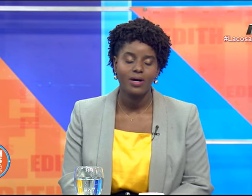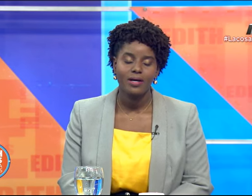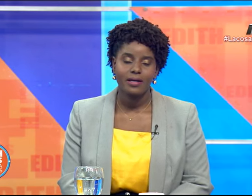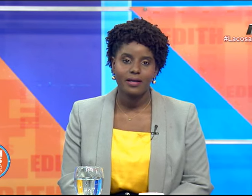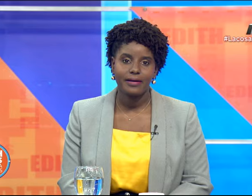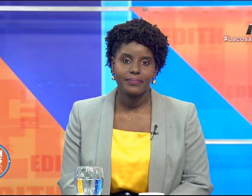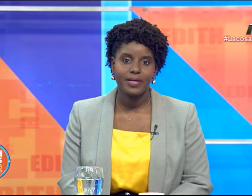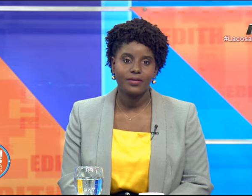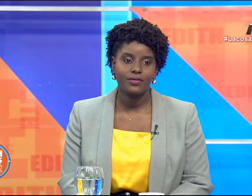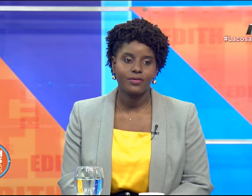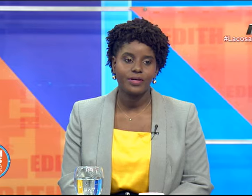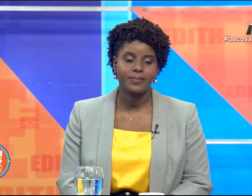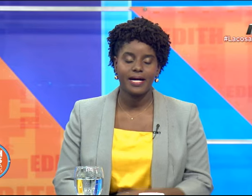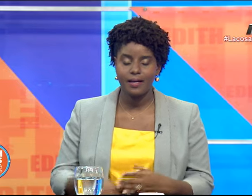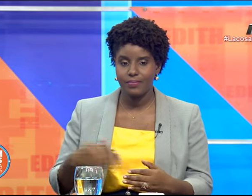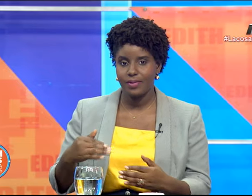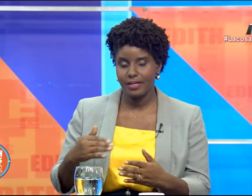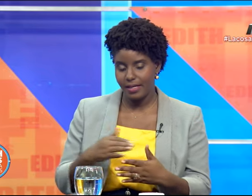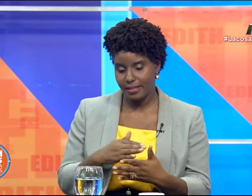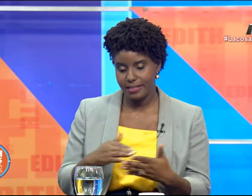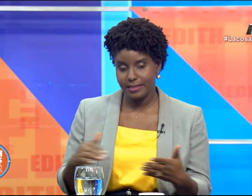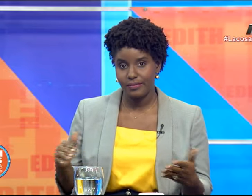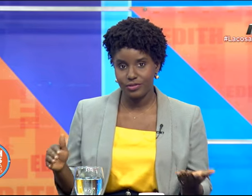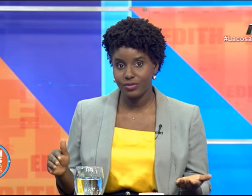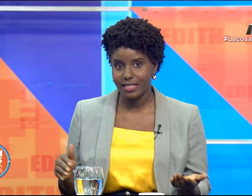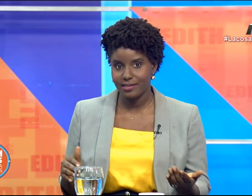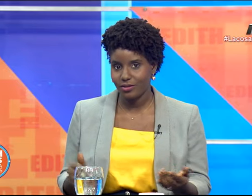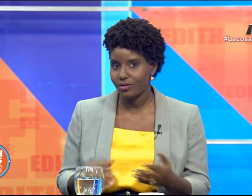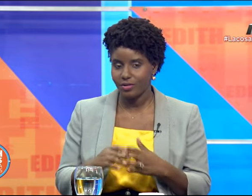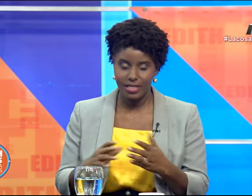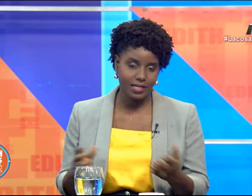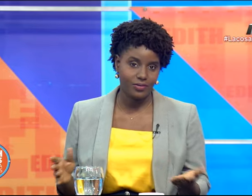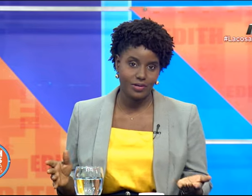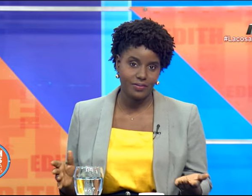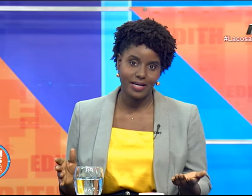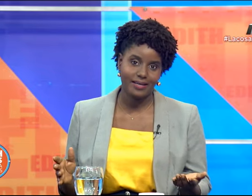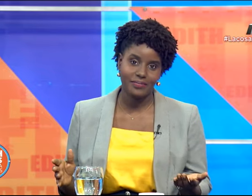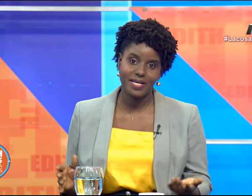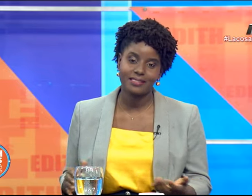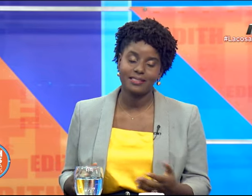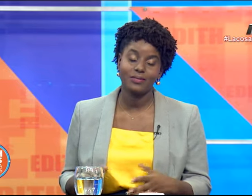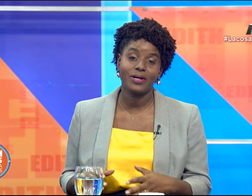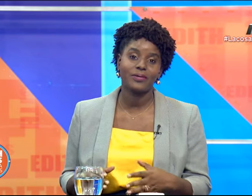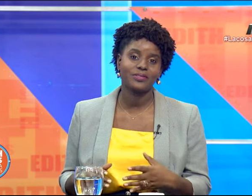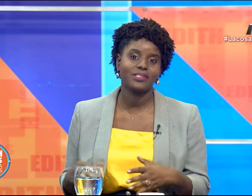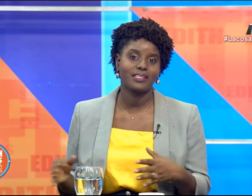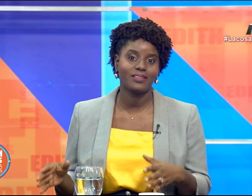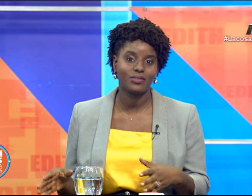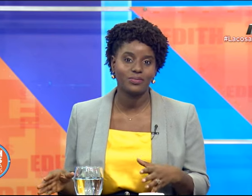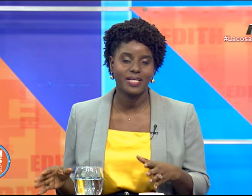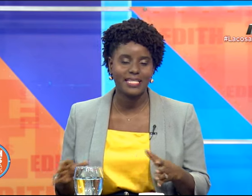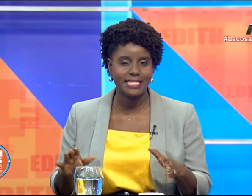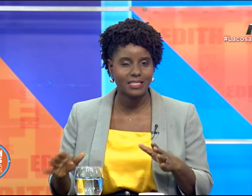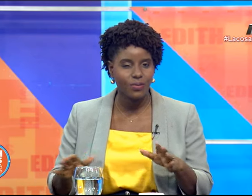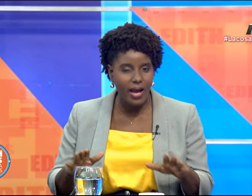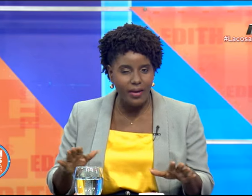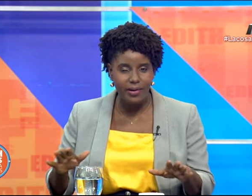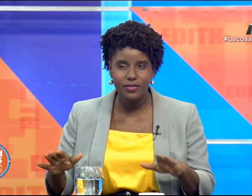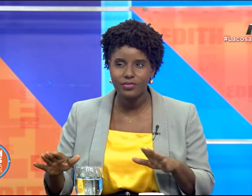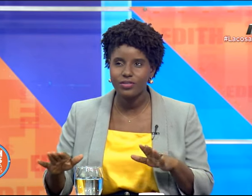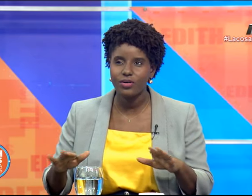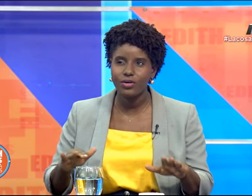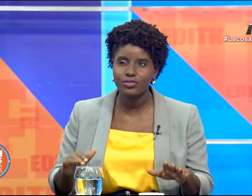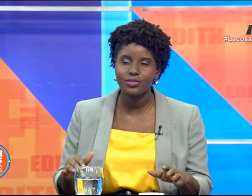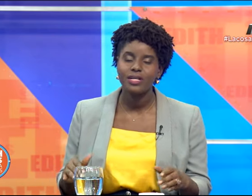puso que no iba, se estableció un transitorio de que él no iba a ir más, y luego entonces en